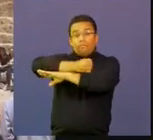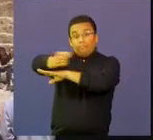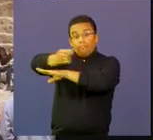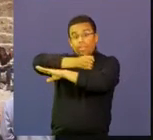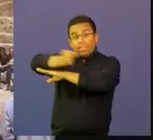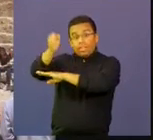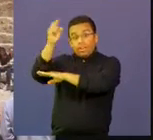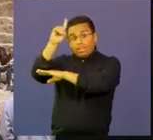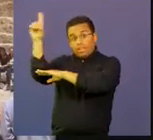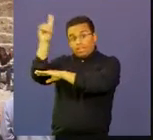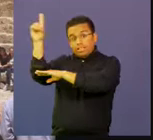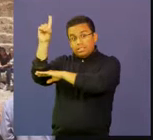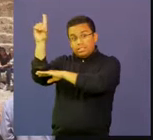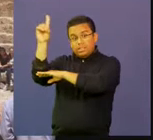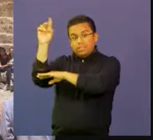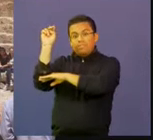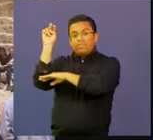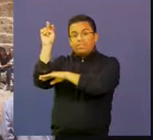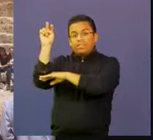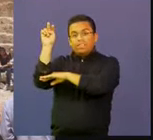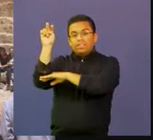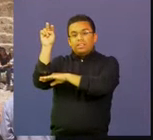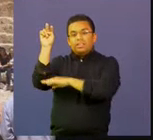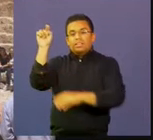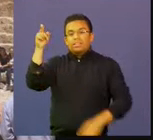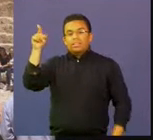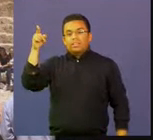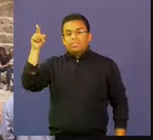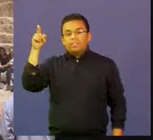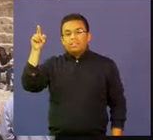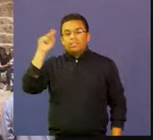encuentran, en la ventana del centro.